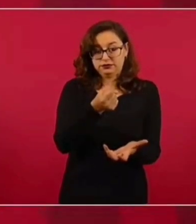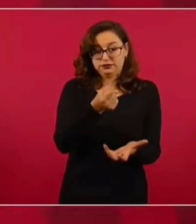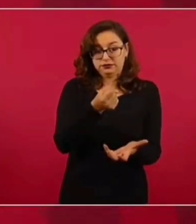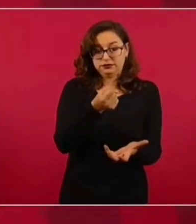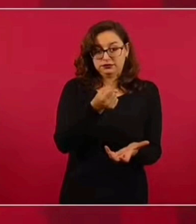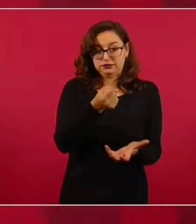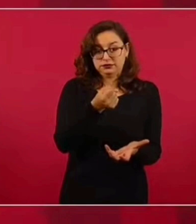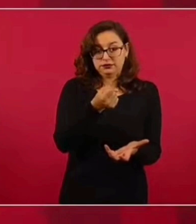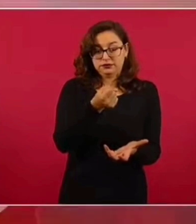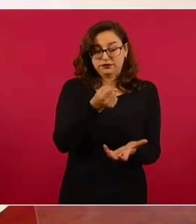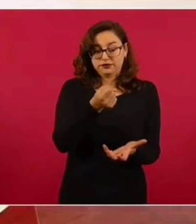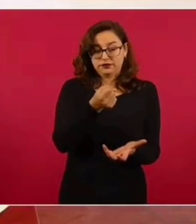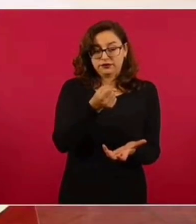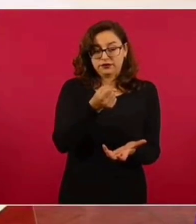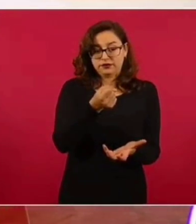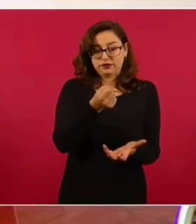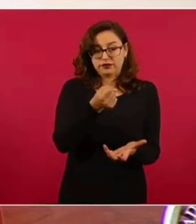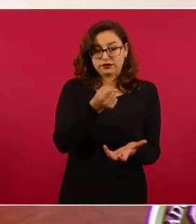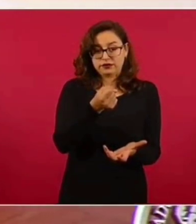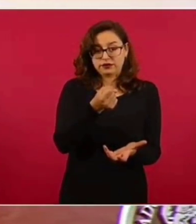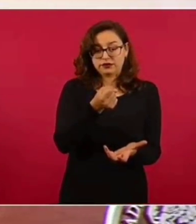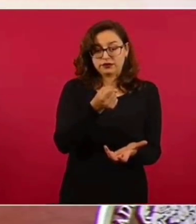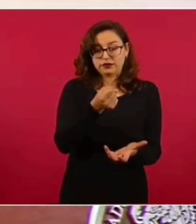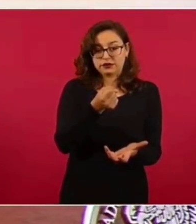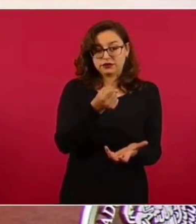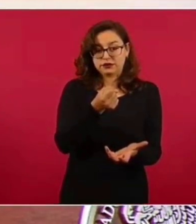nos están